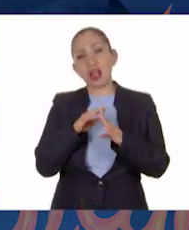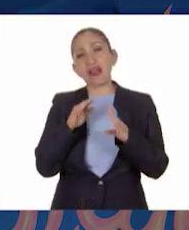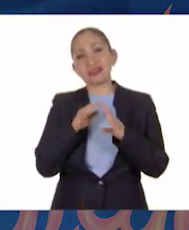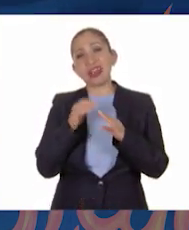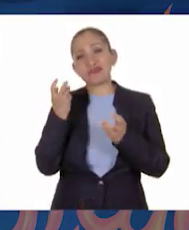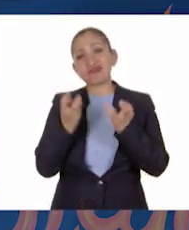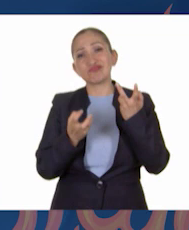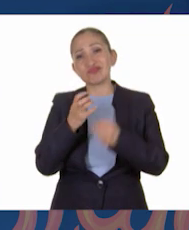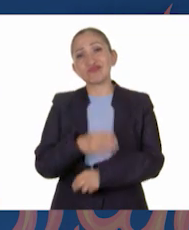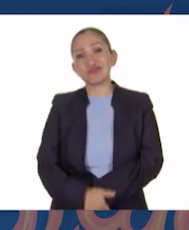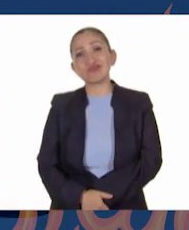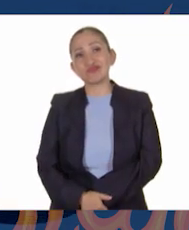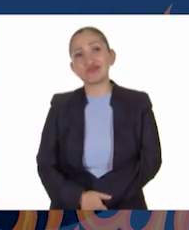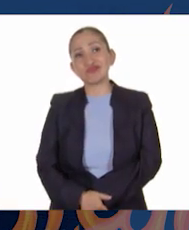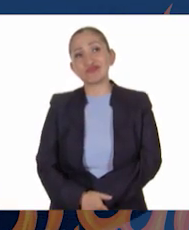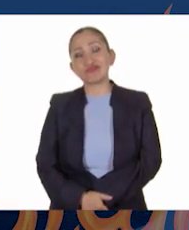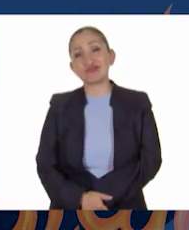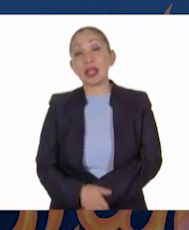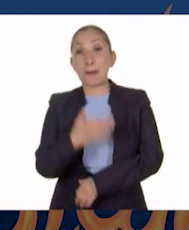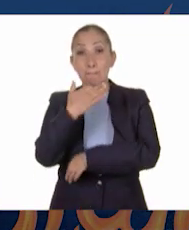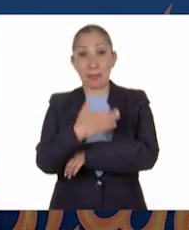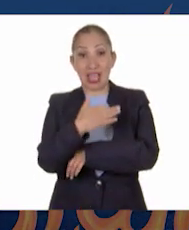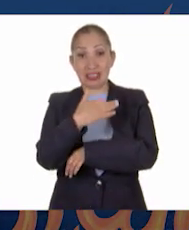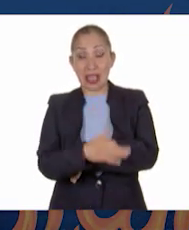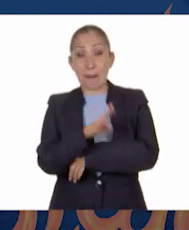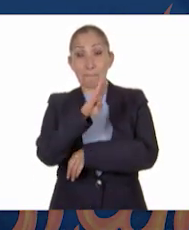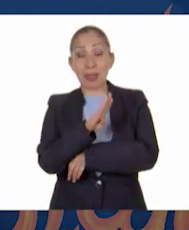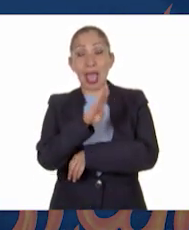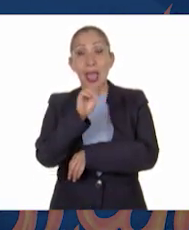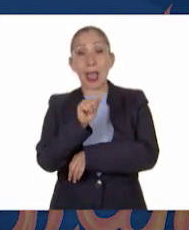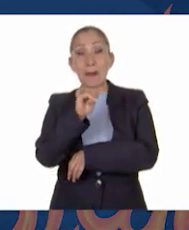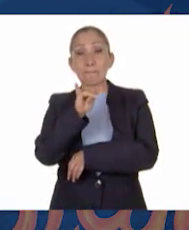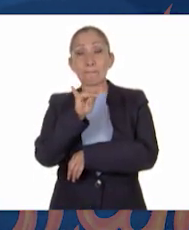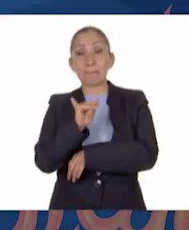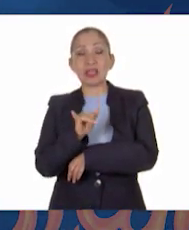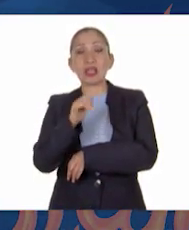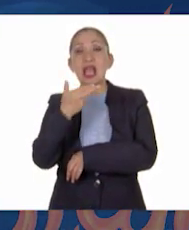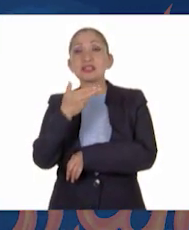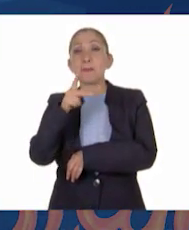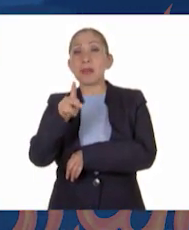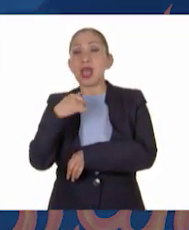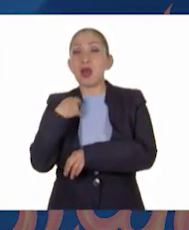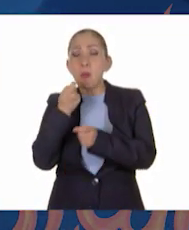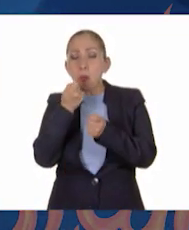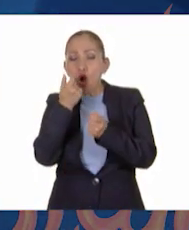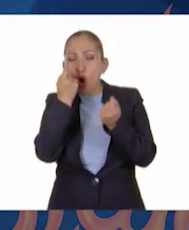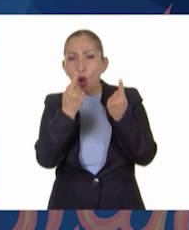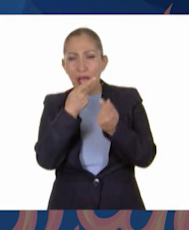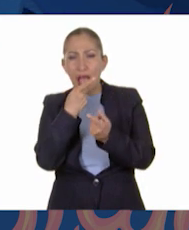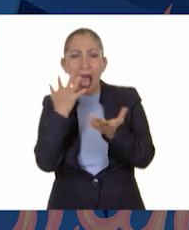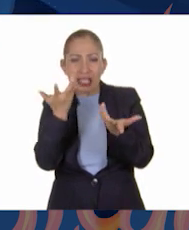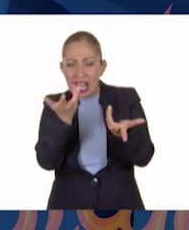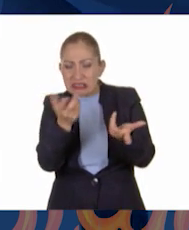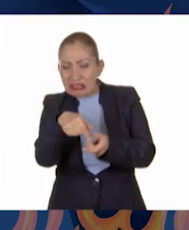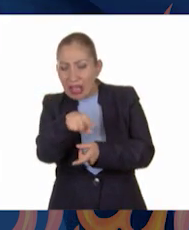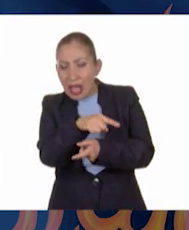esté quemando. Mientras que en Baby HP, las pocas acciones que se describen las enuncia